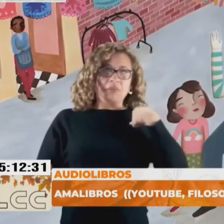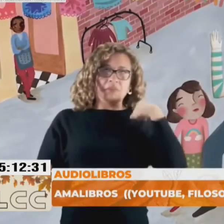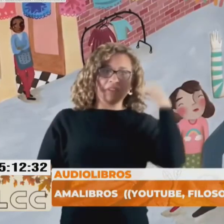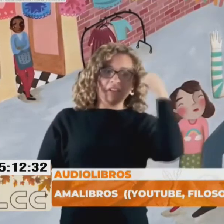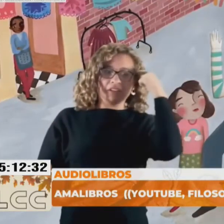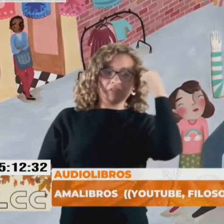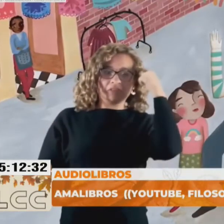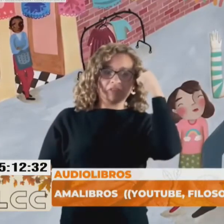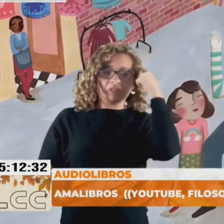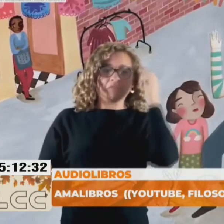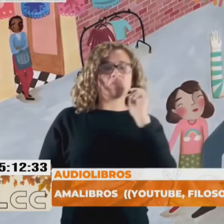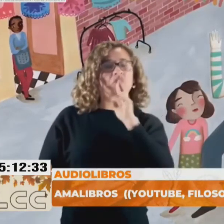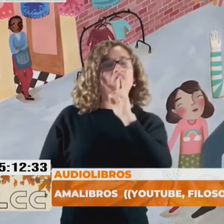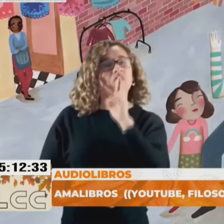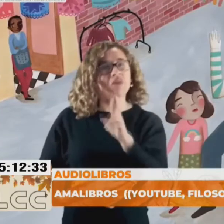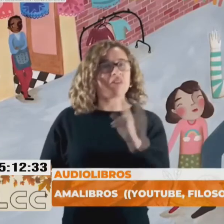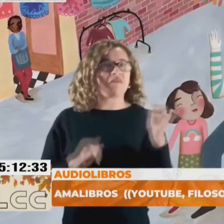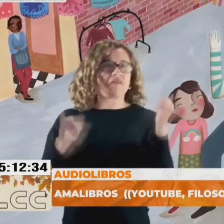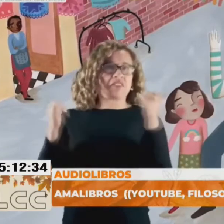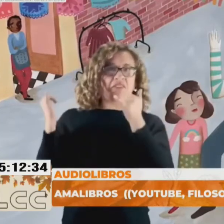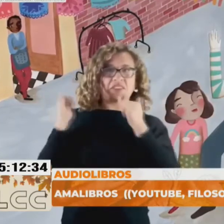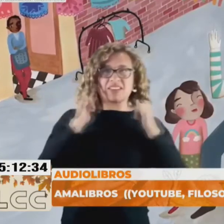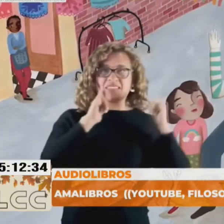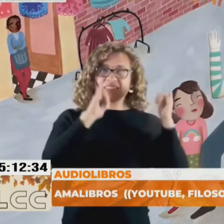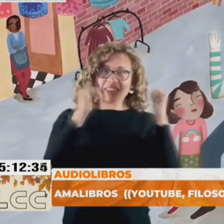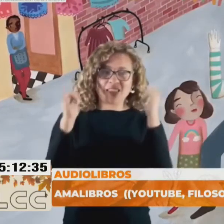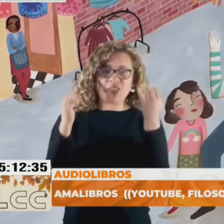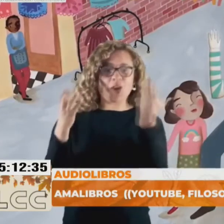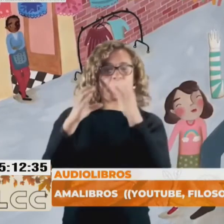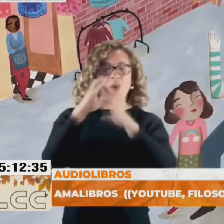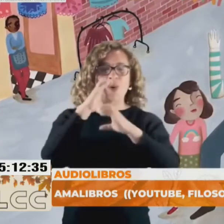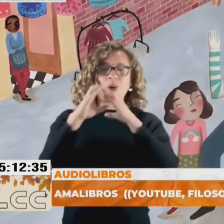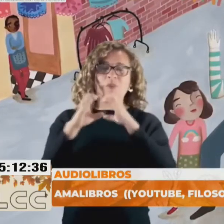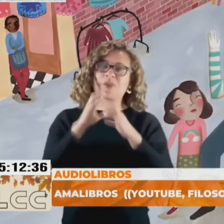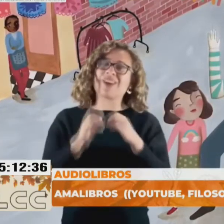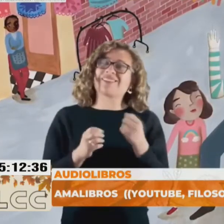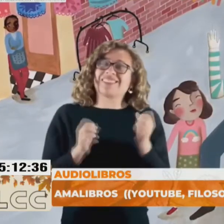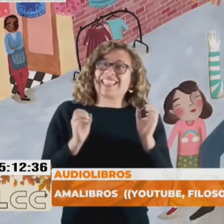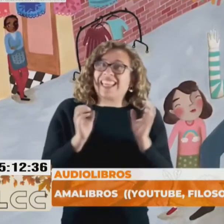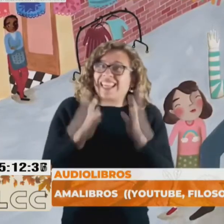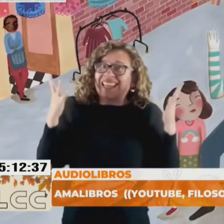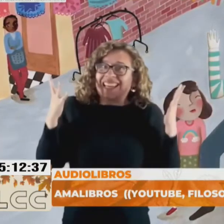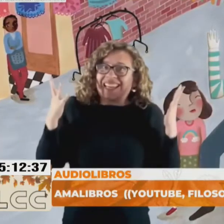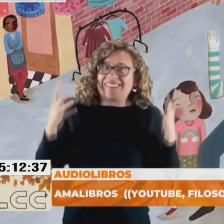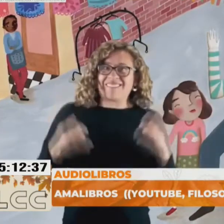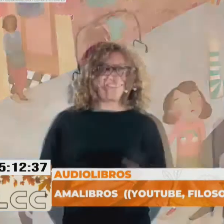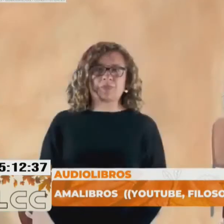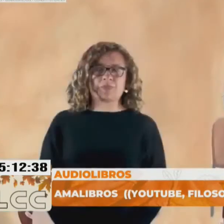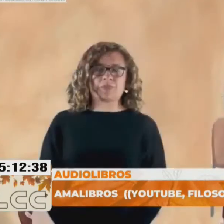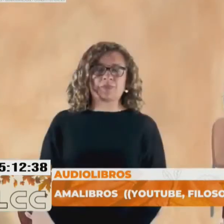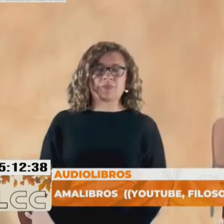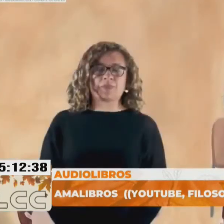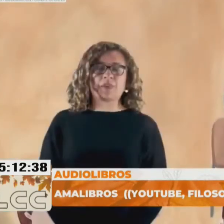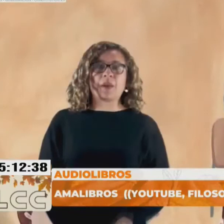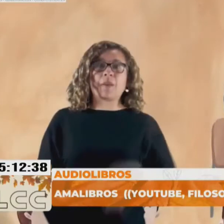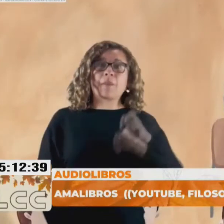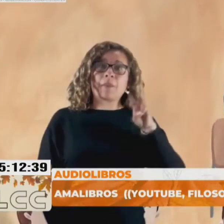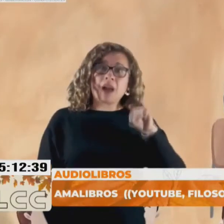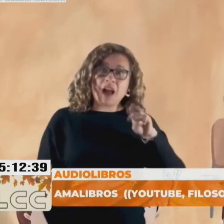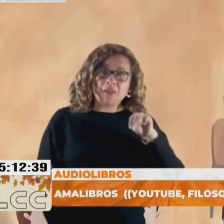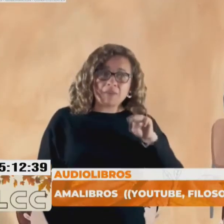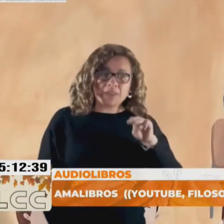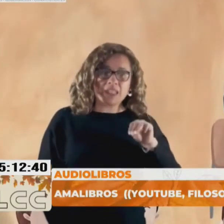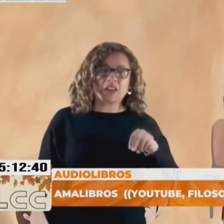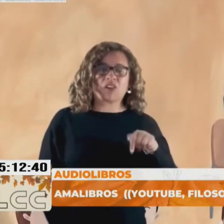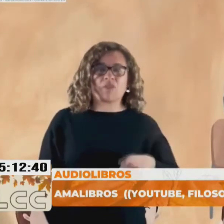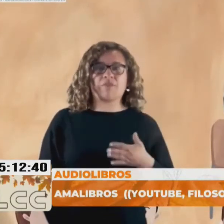forma gratuita para el público. Ya, y ahí estamos viendo que también, paralelamente, ver a la persona que